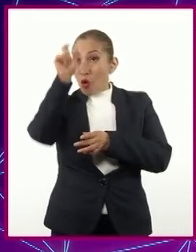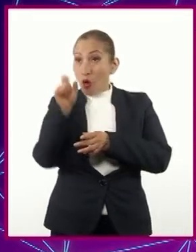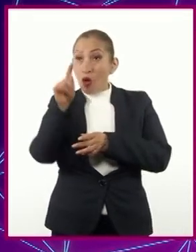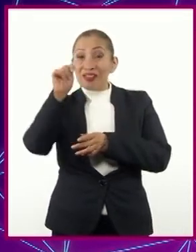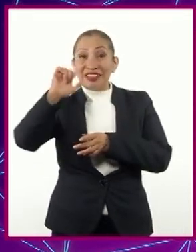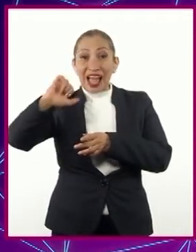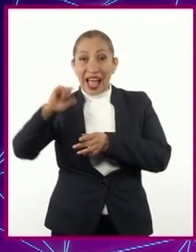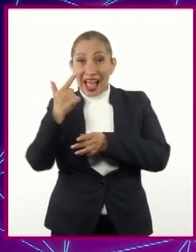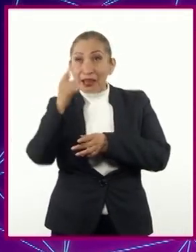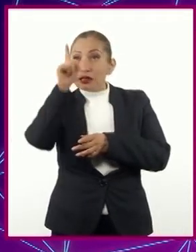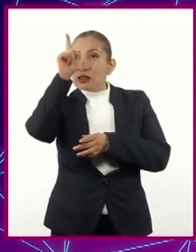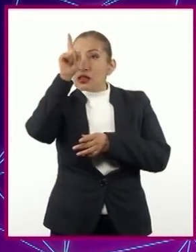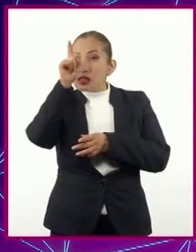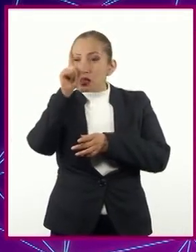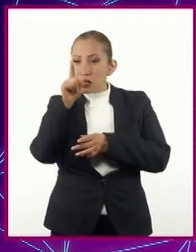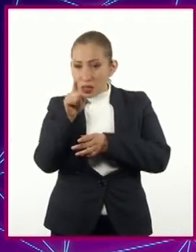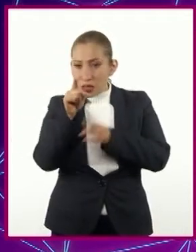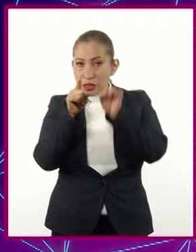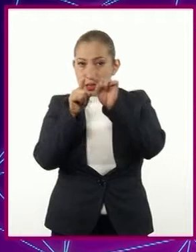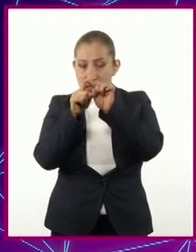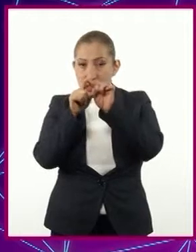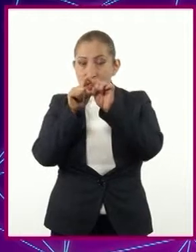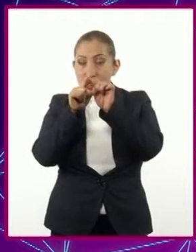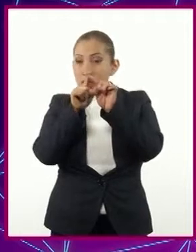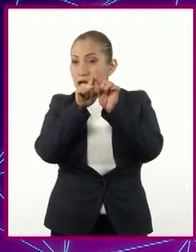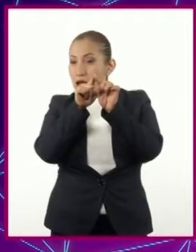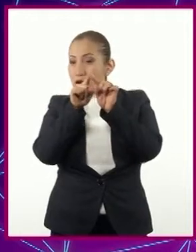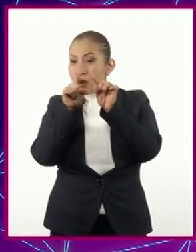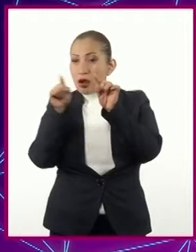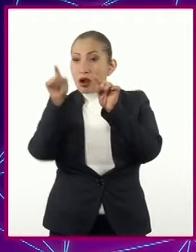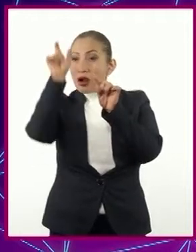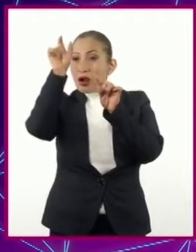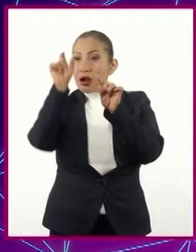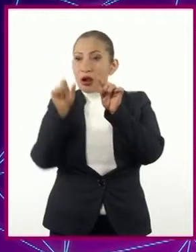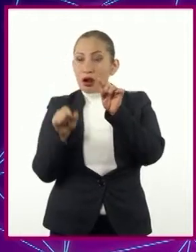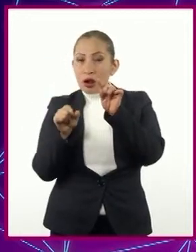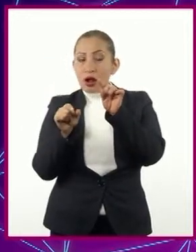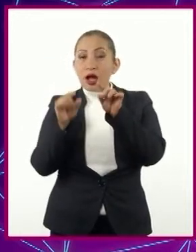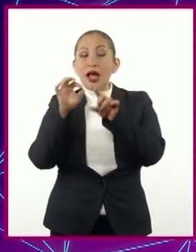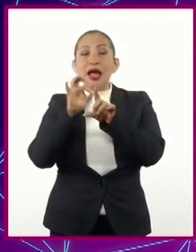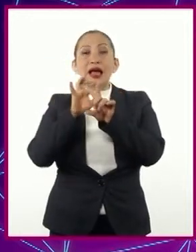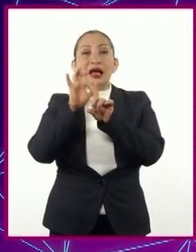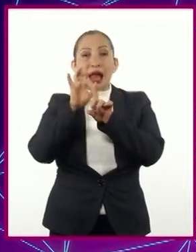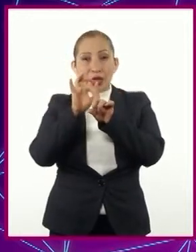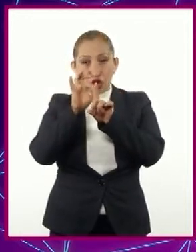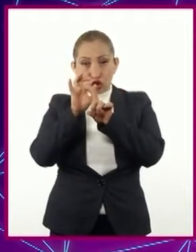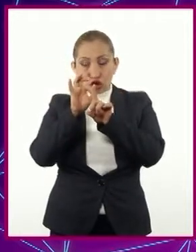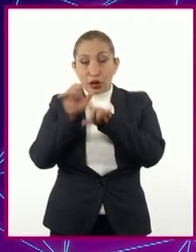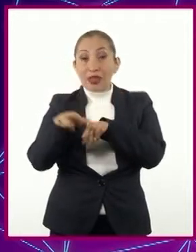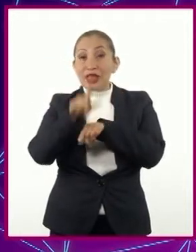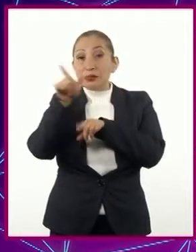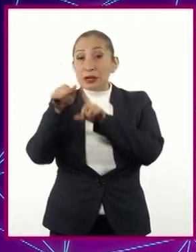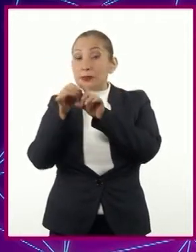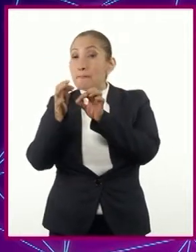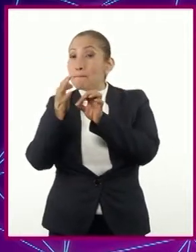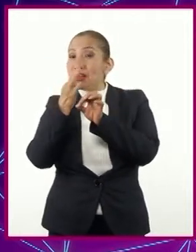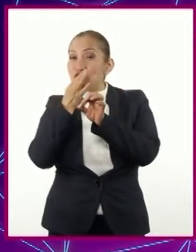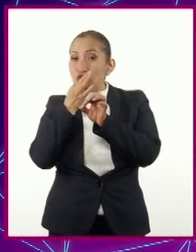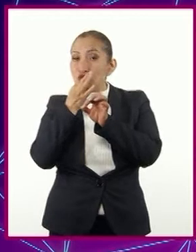tan o tangente, se trasladan a la columna de grados, después